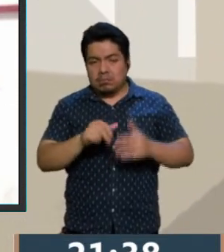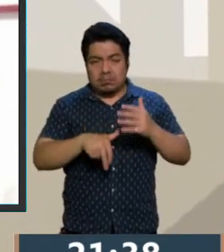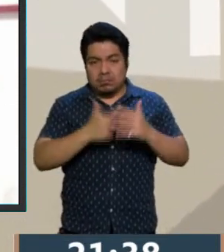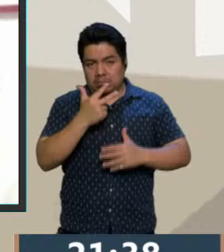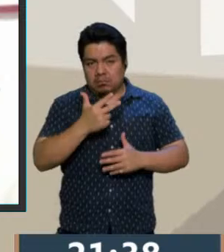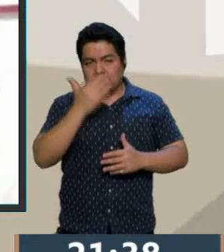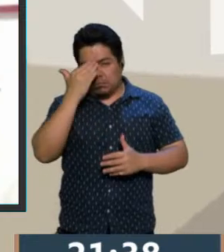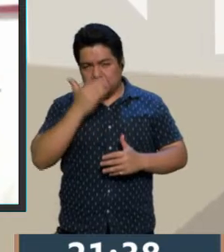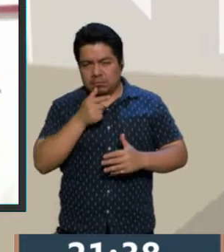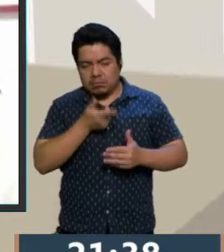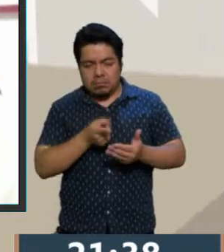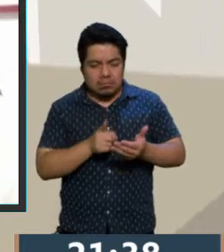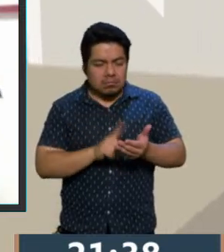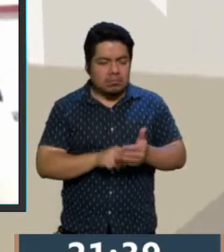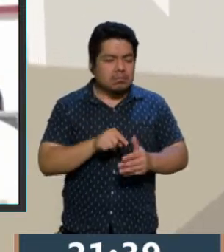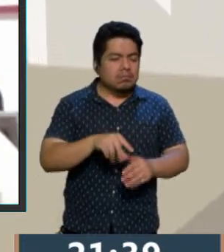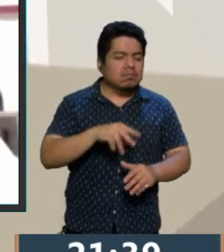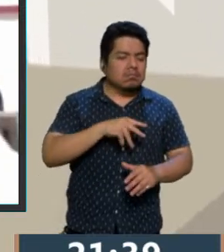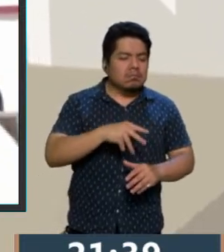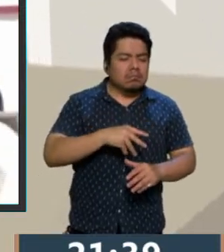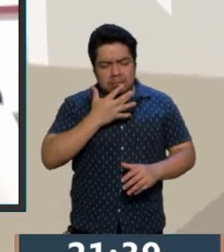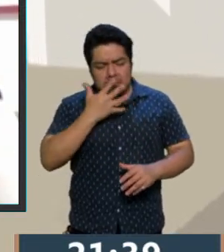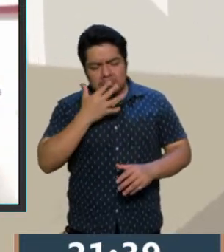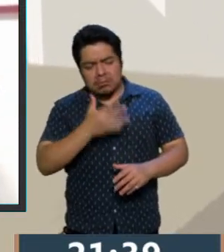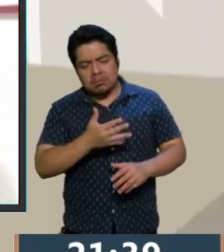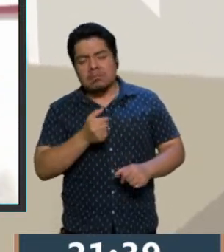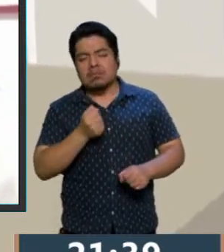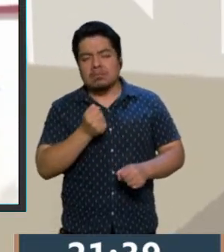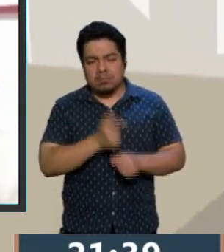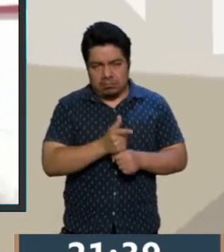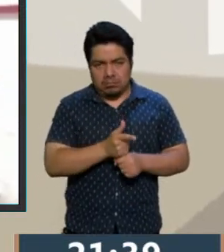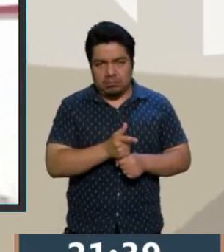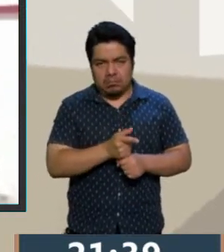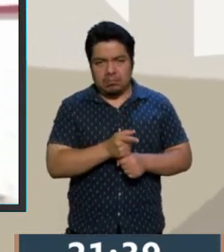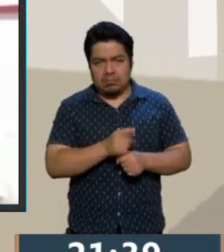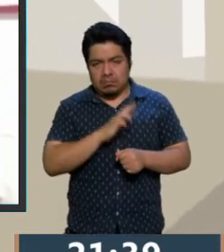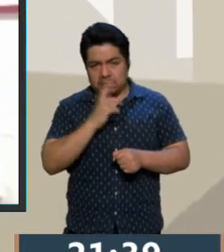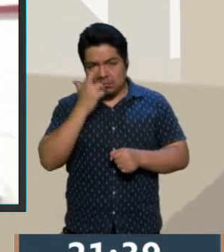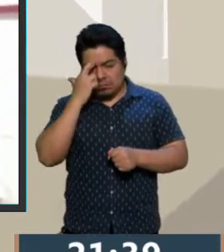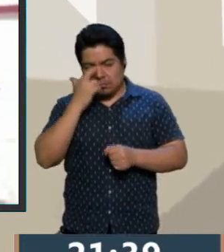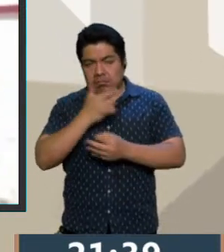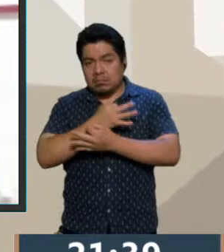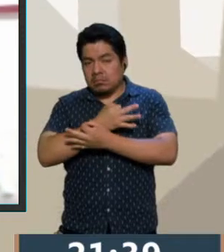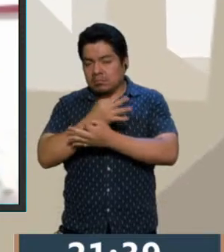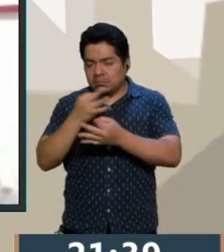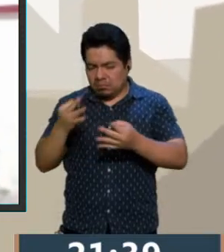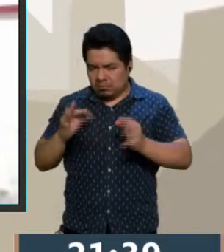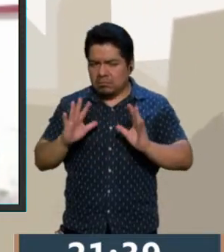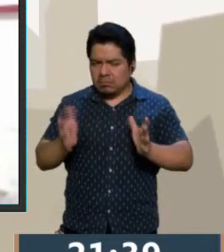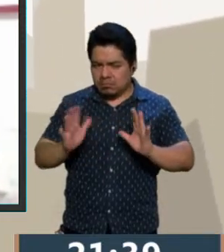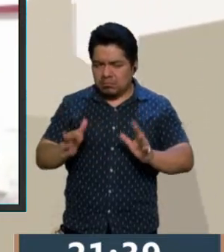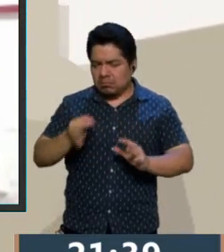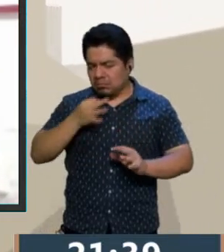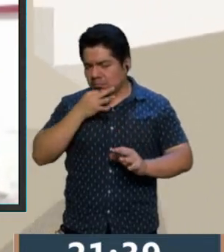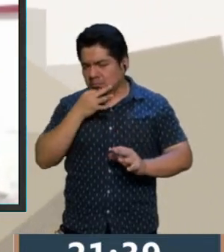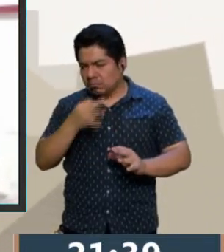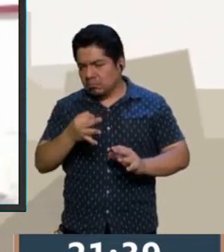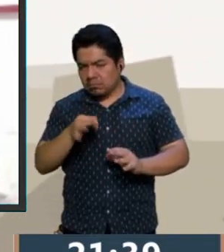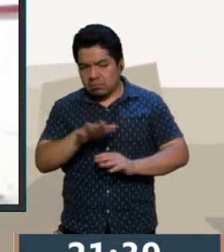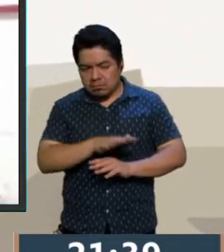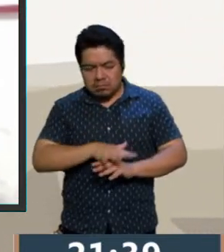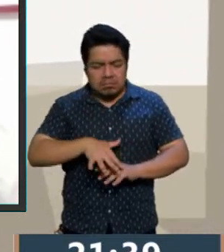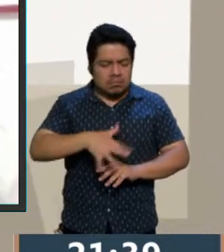encontró la sustancia que produjo el olor. Como se informó desde un primer momento, en